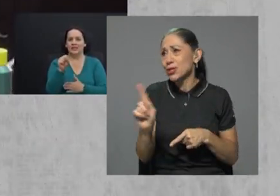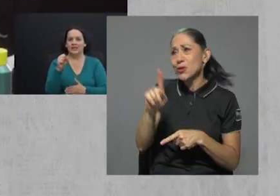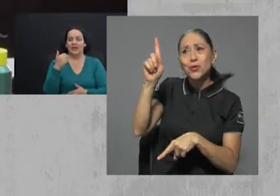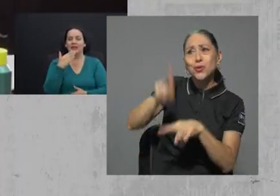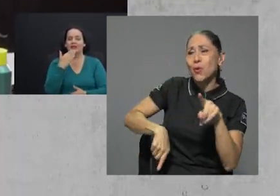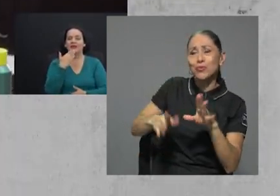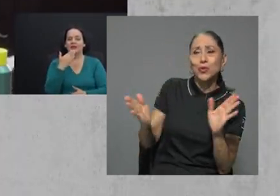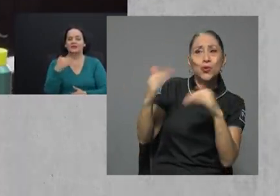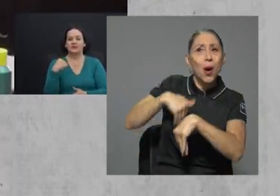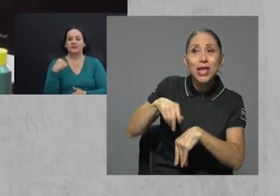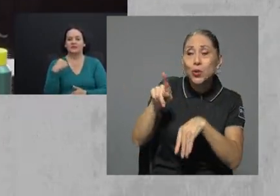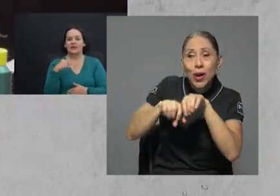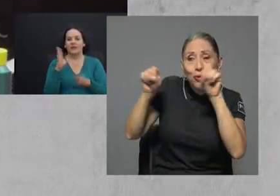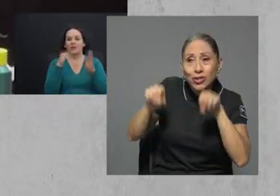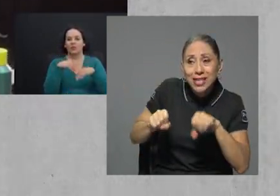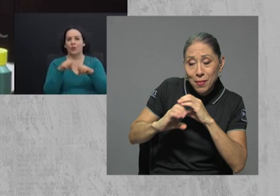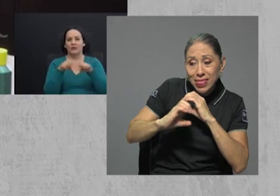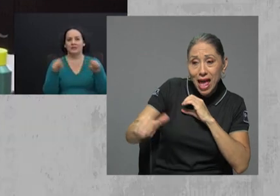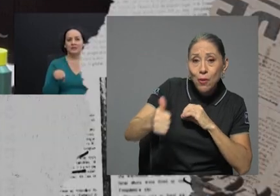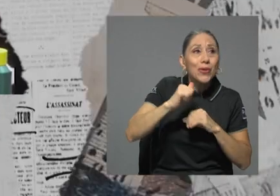un sistema de productos